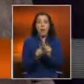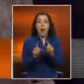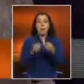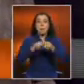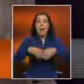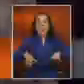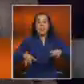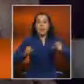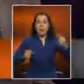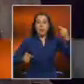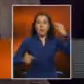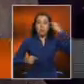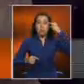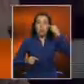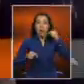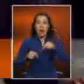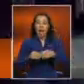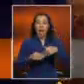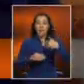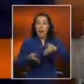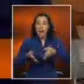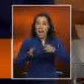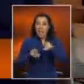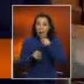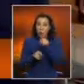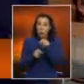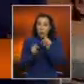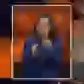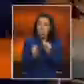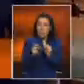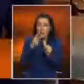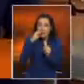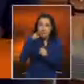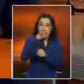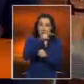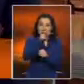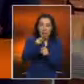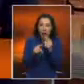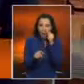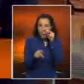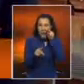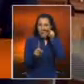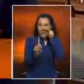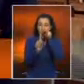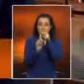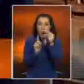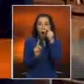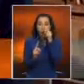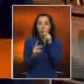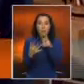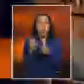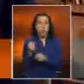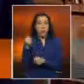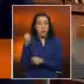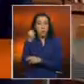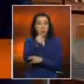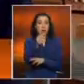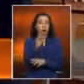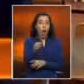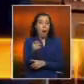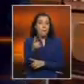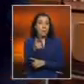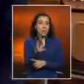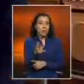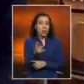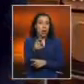llegar a uno. Es que aquí afuera, usted en la calle, usted si puede, se pone a mirar a alguien fijo, si quizás que le pegue, le saque pistola, así solo.